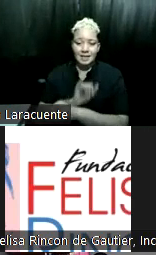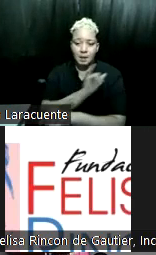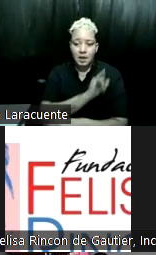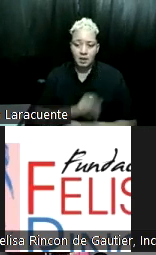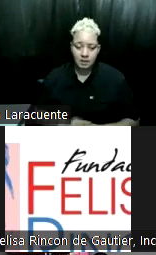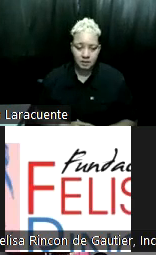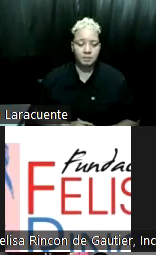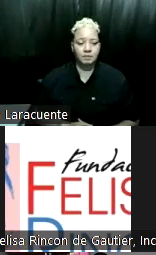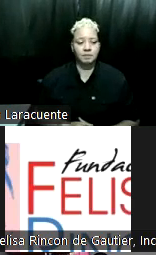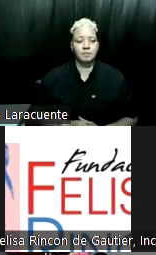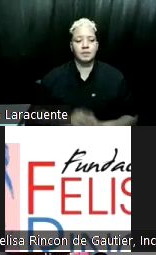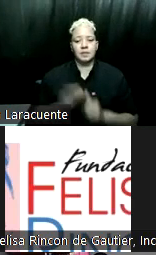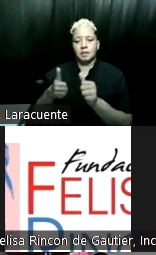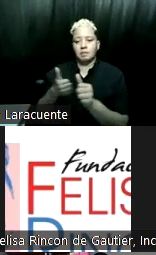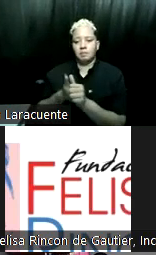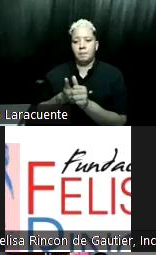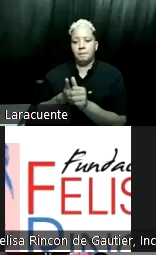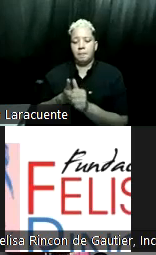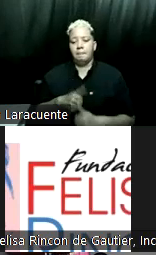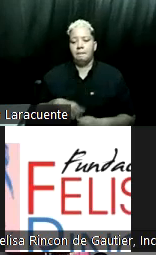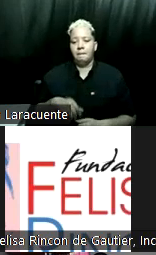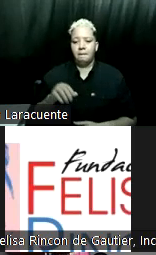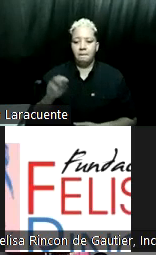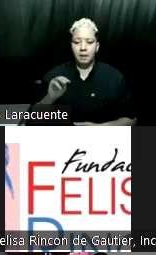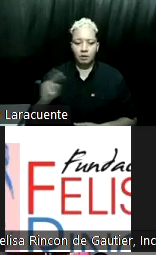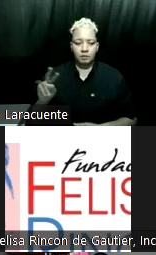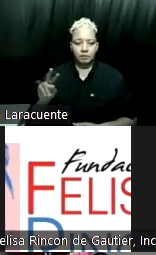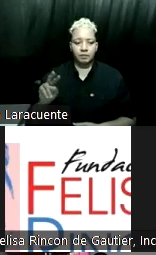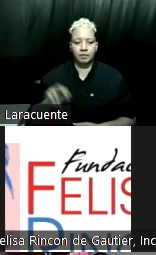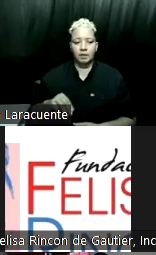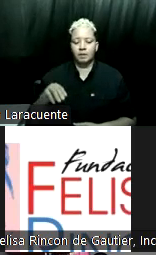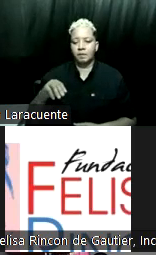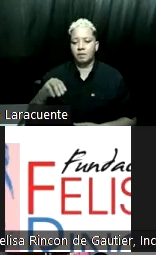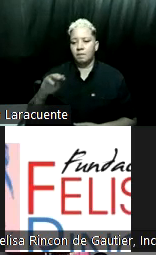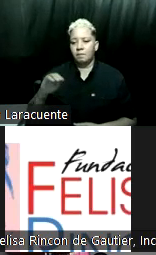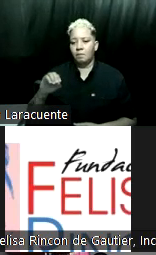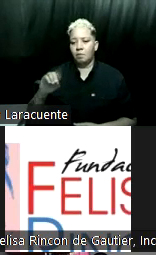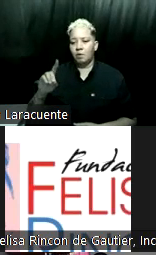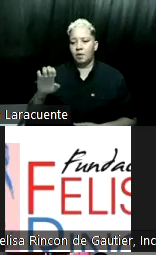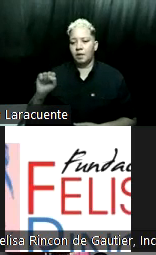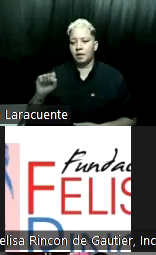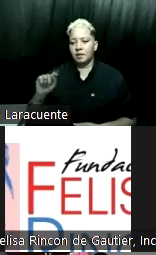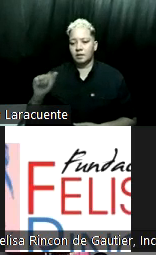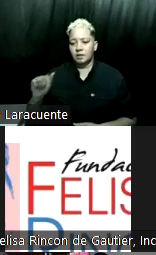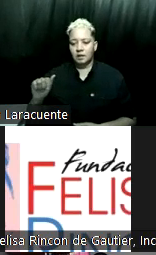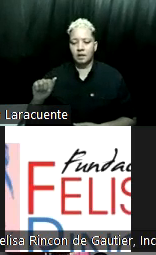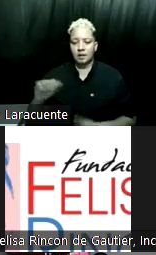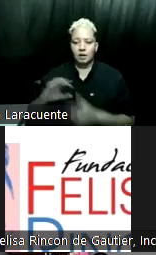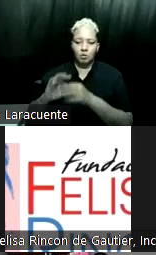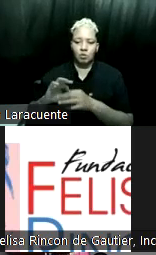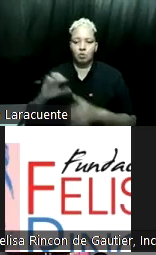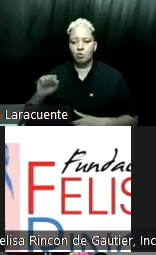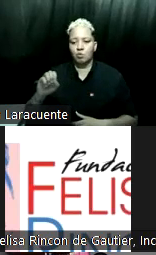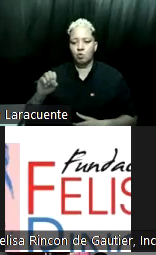de Michael Vicens, Modestas Paulascas, el 5 de la Unión Soviética.